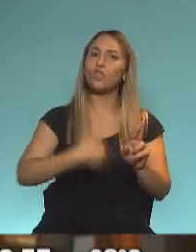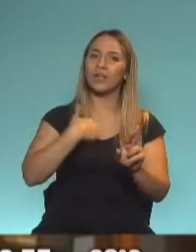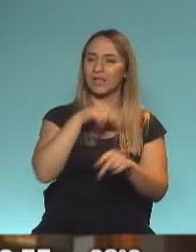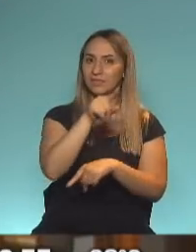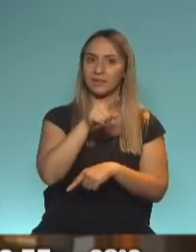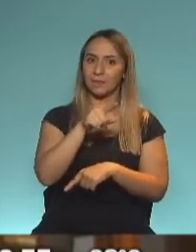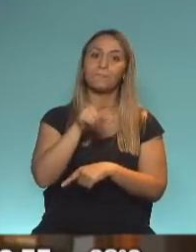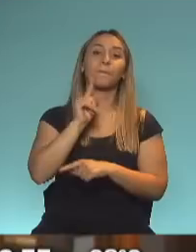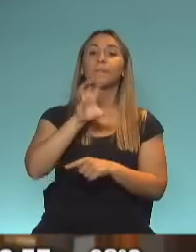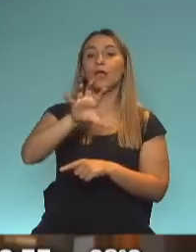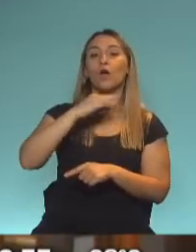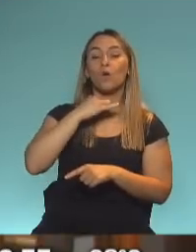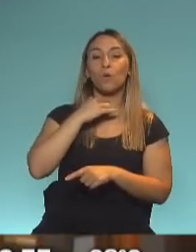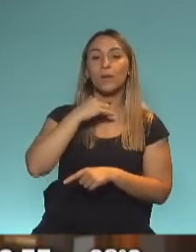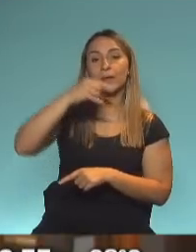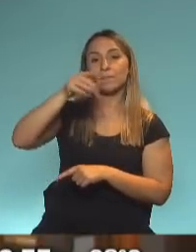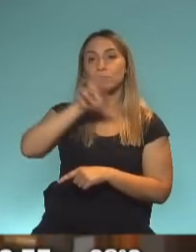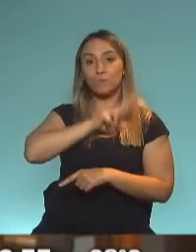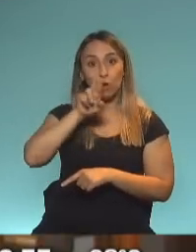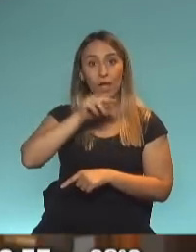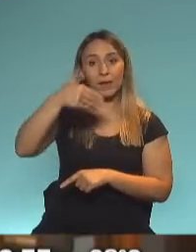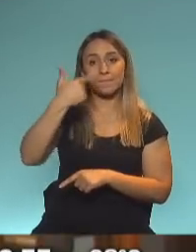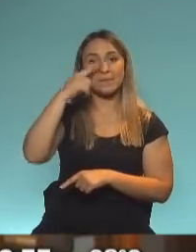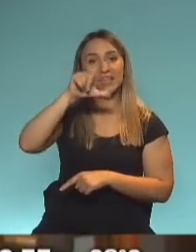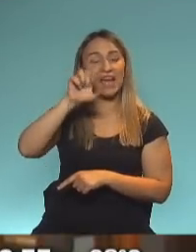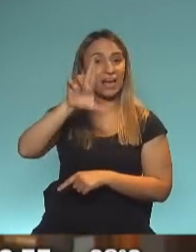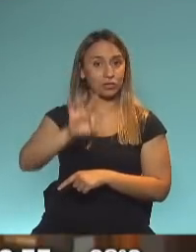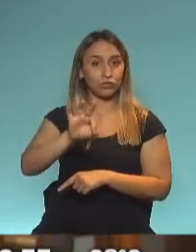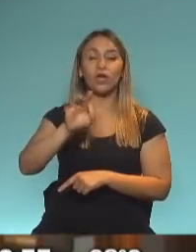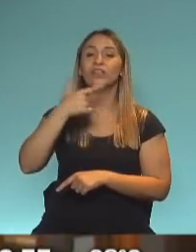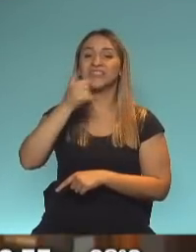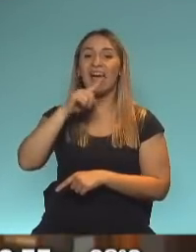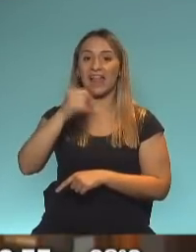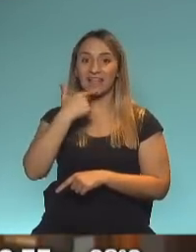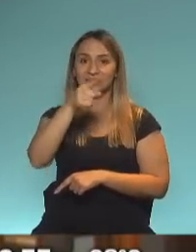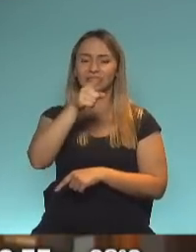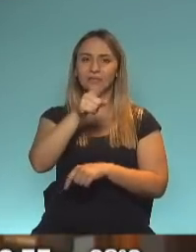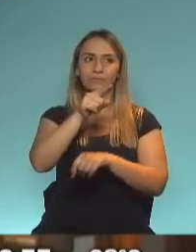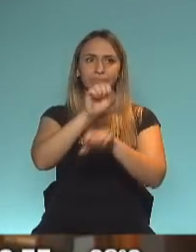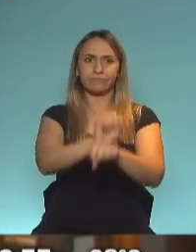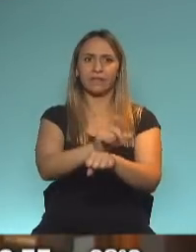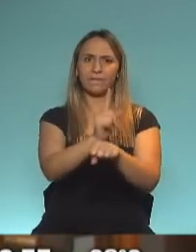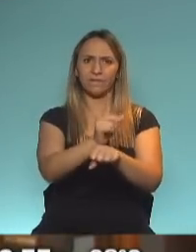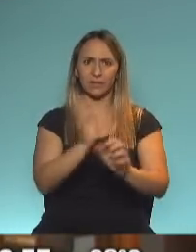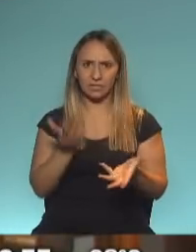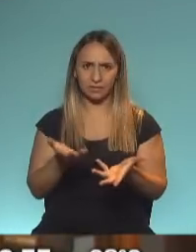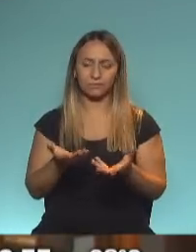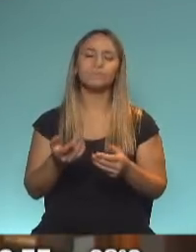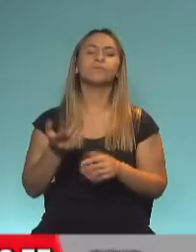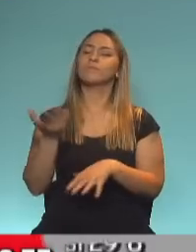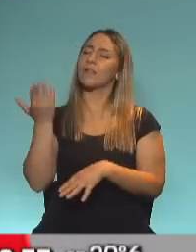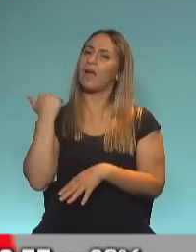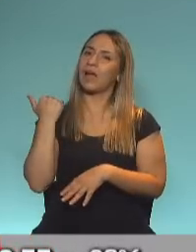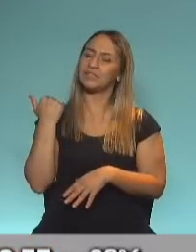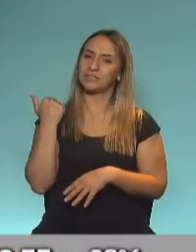donde Milagros Salas sigue detenida y Blaquier y la noche del apagón sigue impune. Ayer Boudou dijo